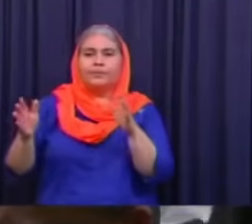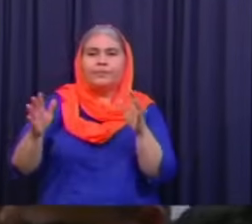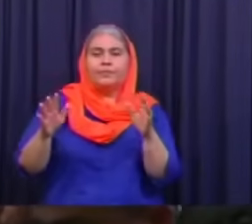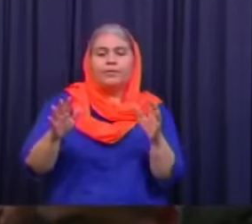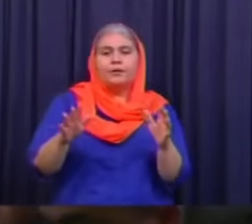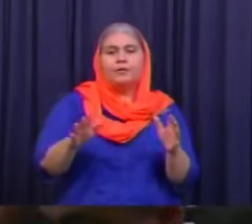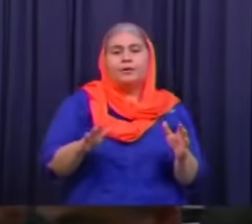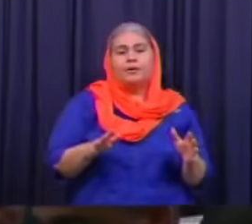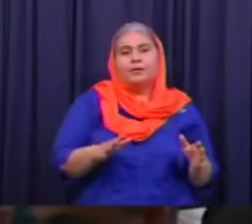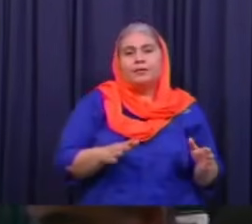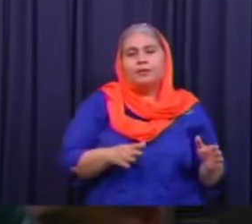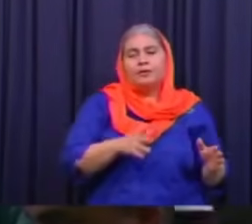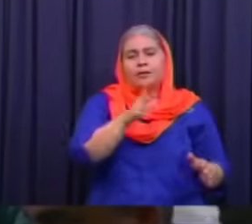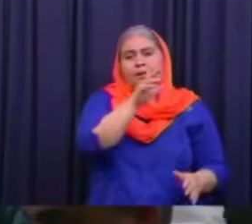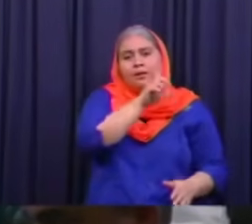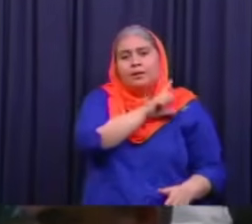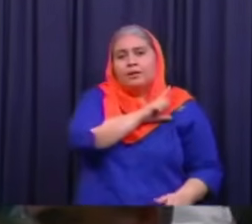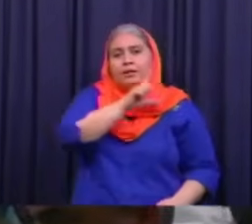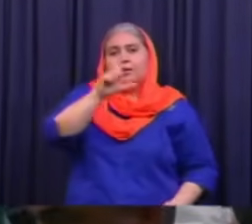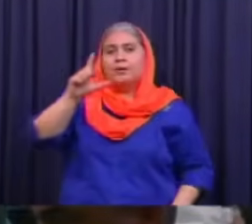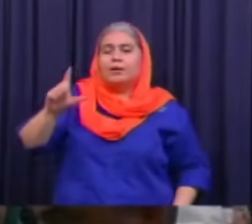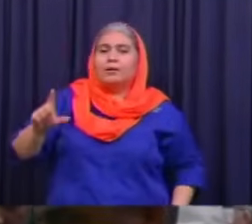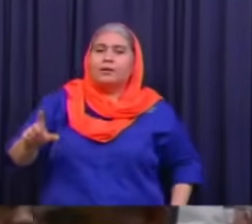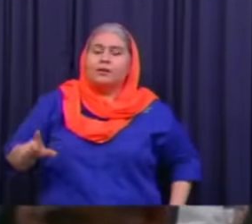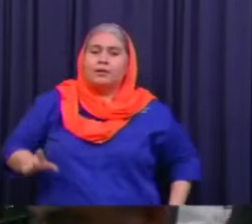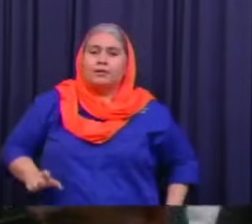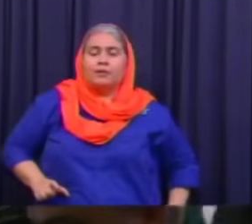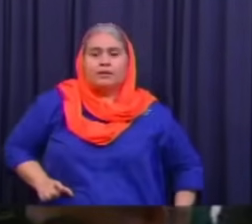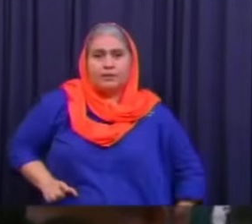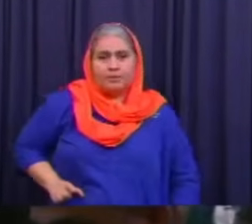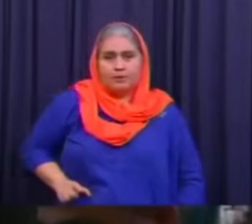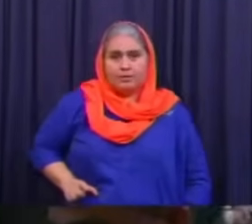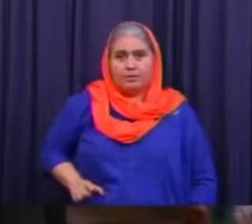Oh Cristo Yo te